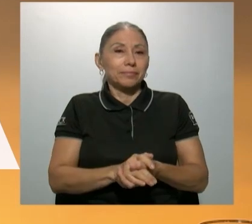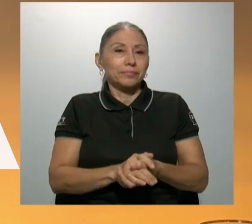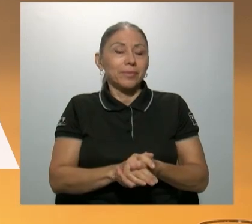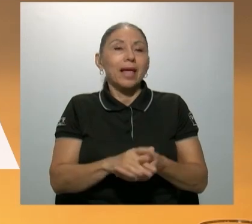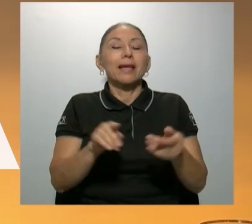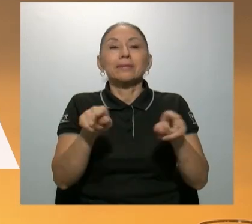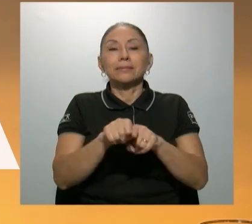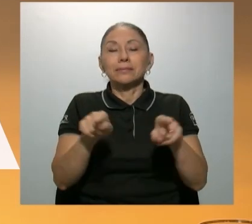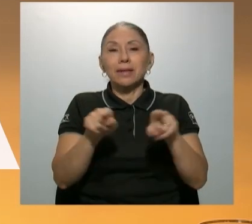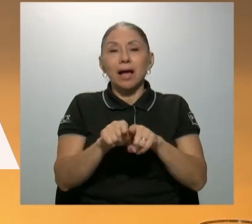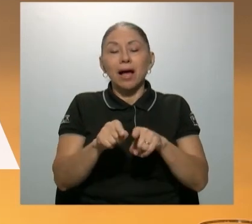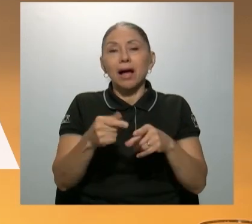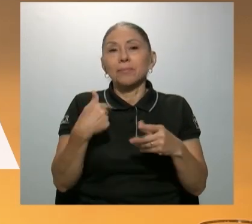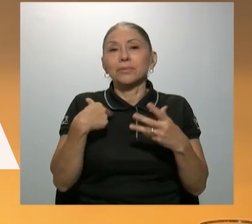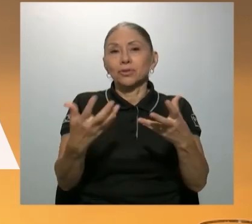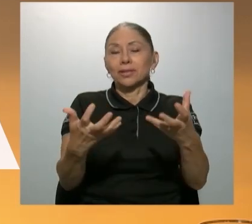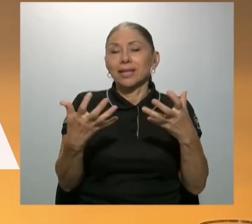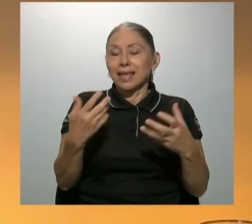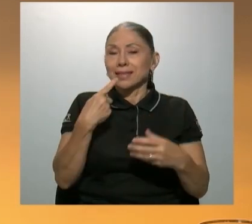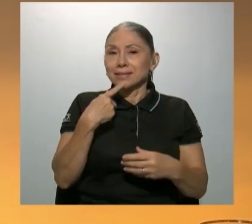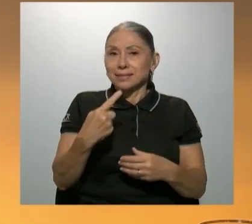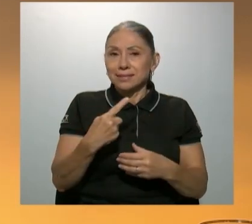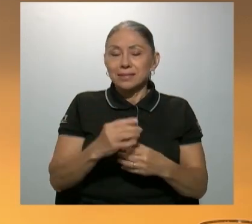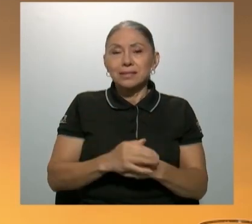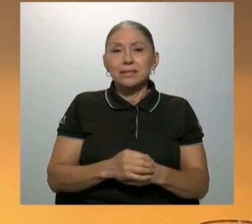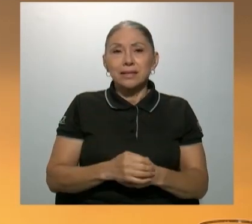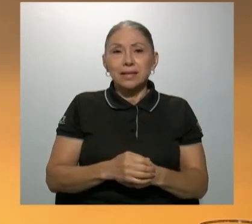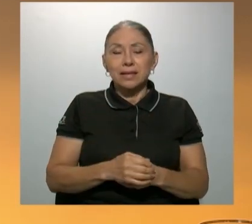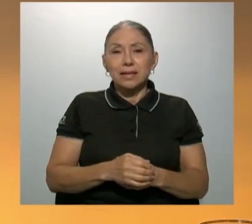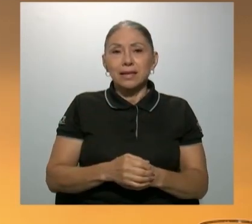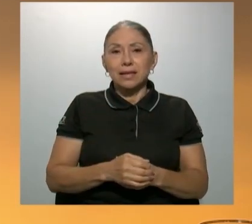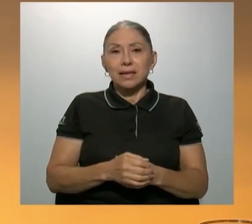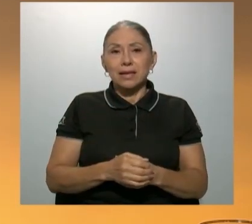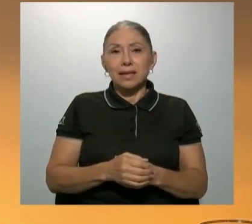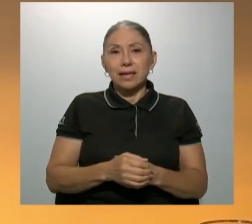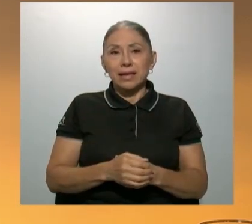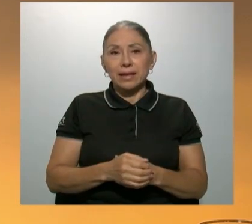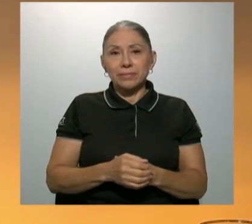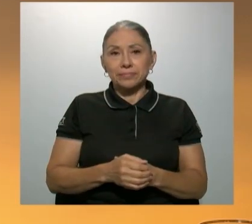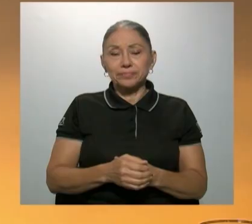también quería decir, efectivamente, que